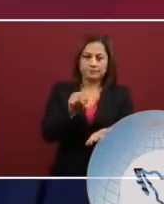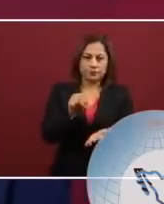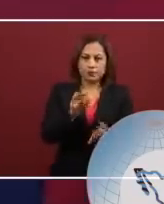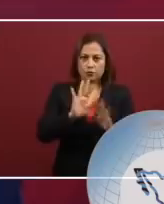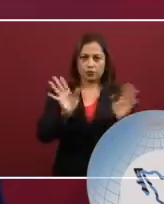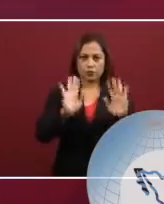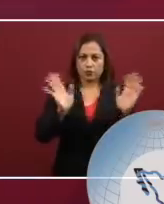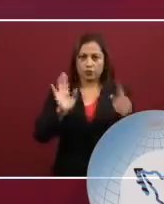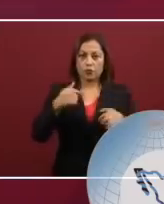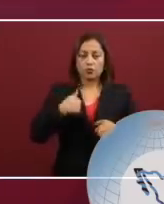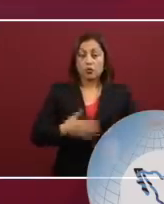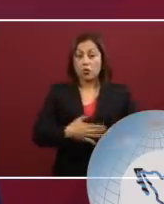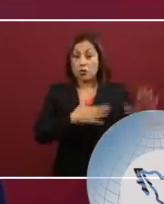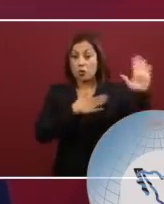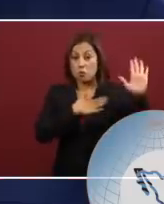incumpliendo el compromiso